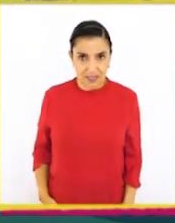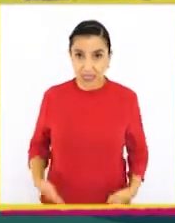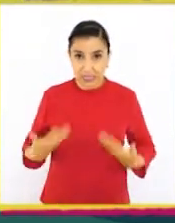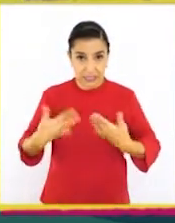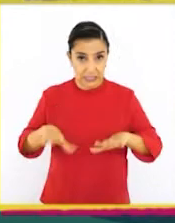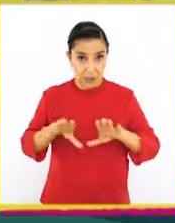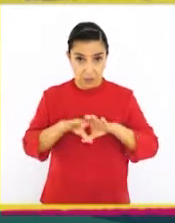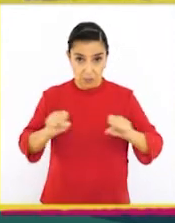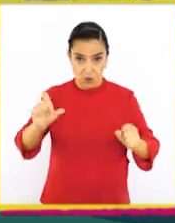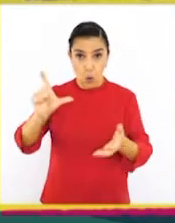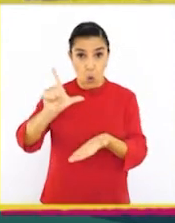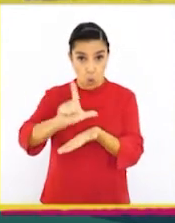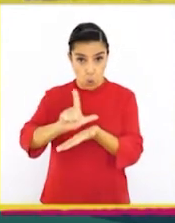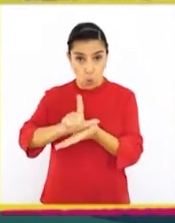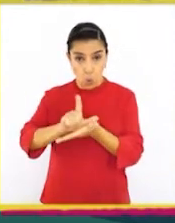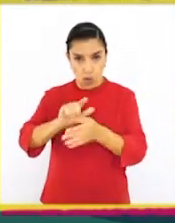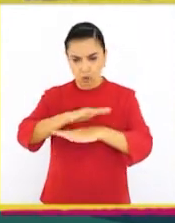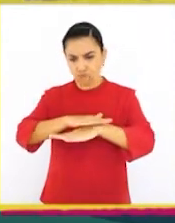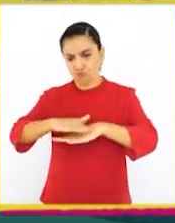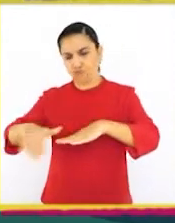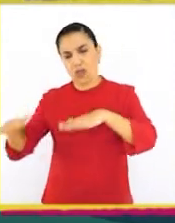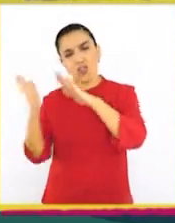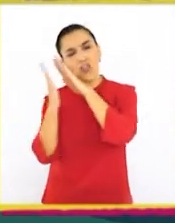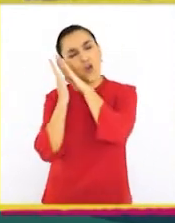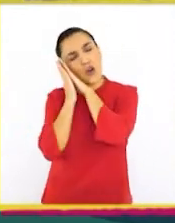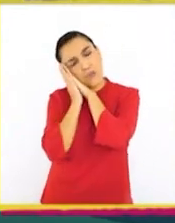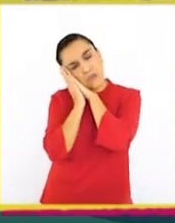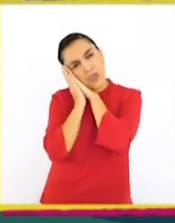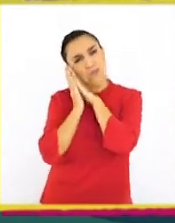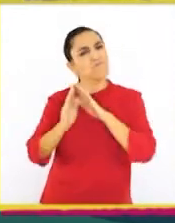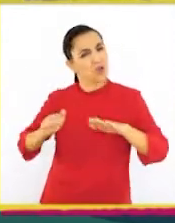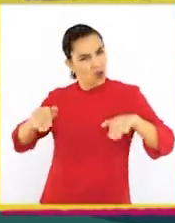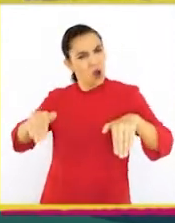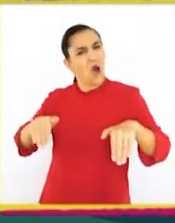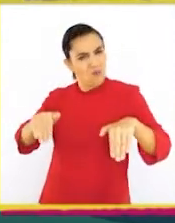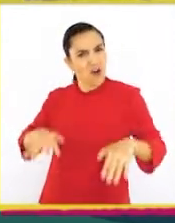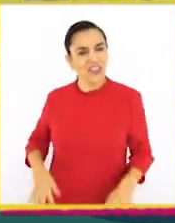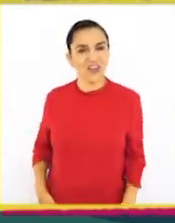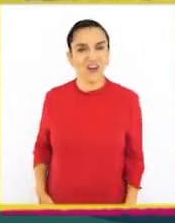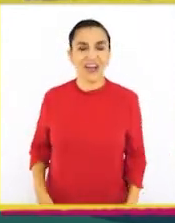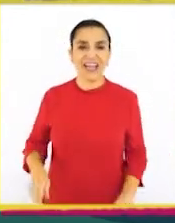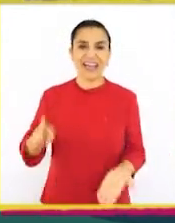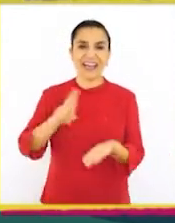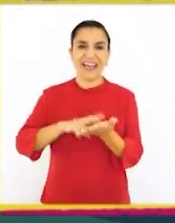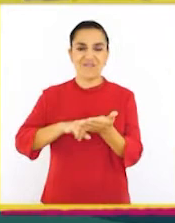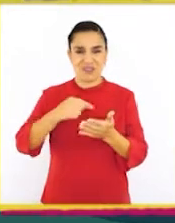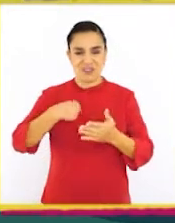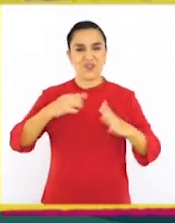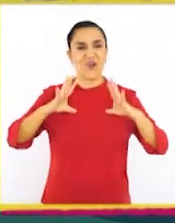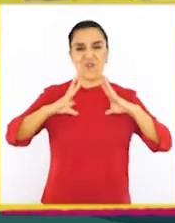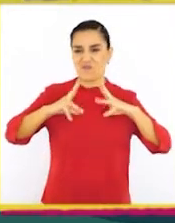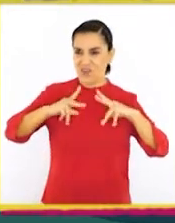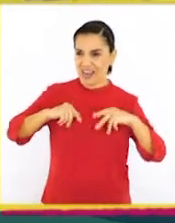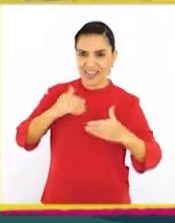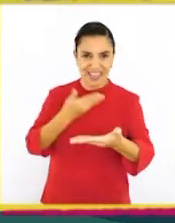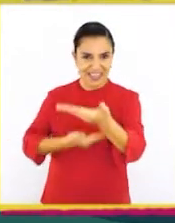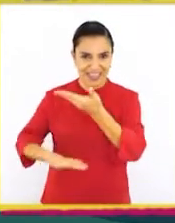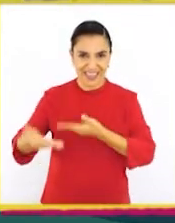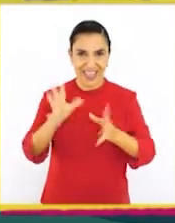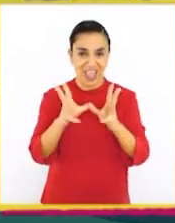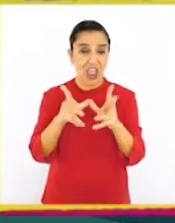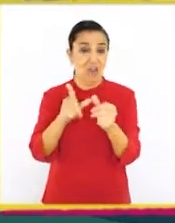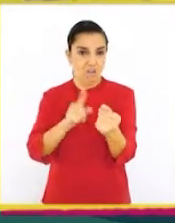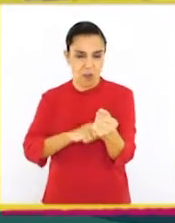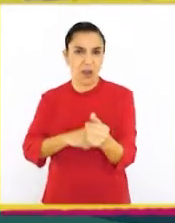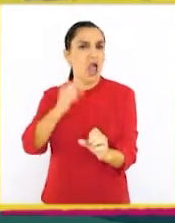Además, ya preparamos el espacio para dormir y al parecer quedó muy cómodo. Realmente estoy feliz aquí con mi